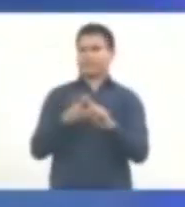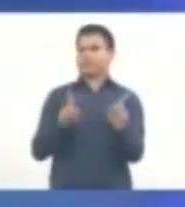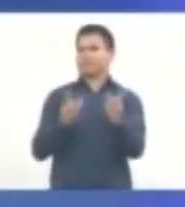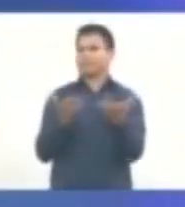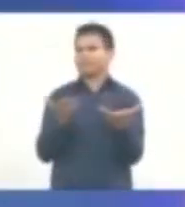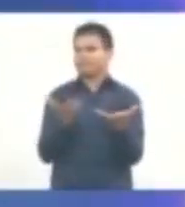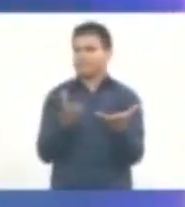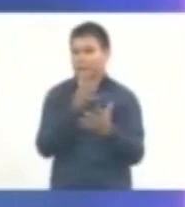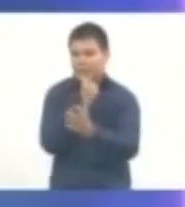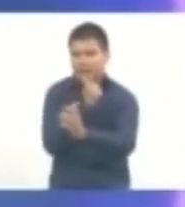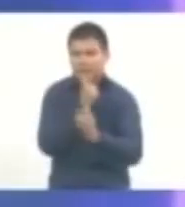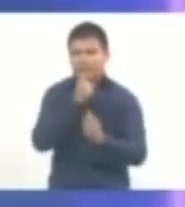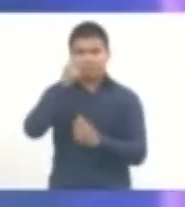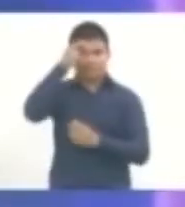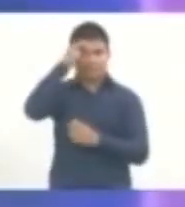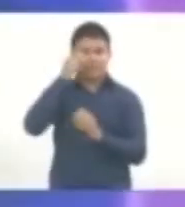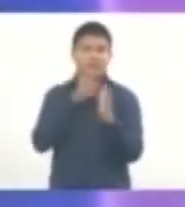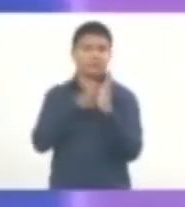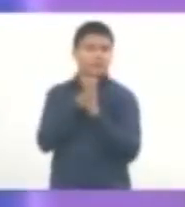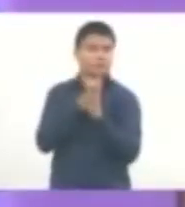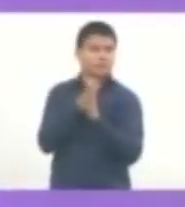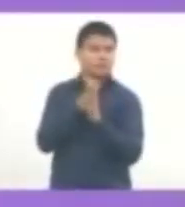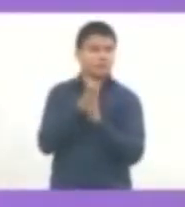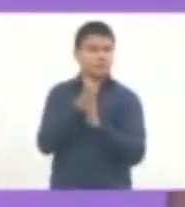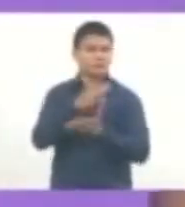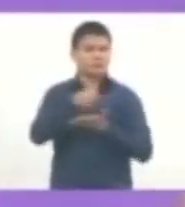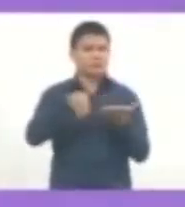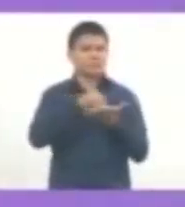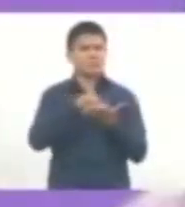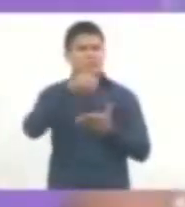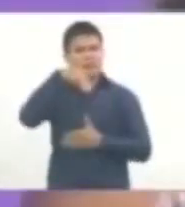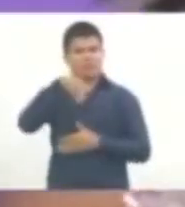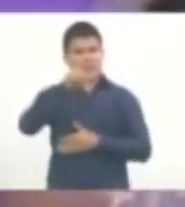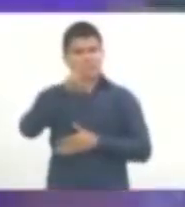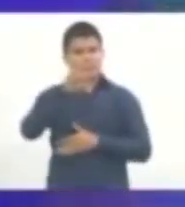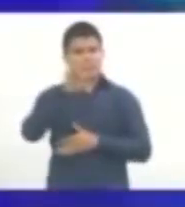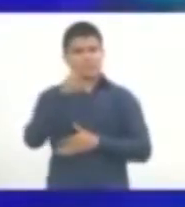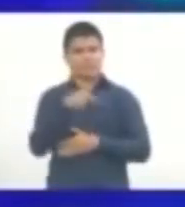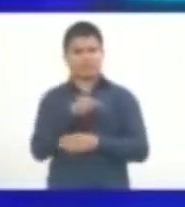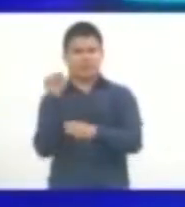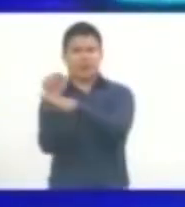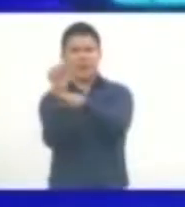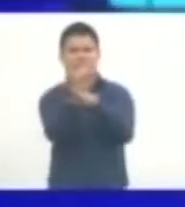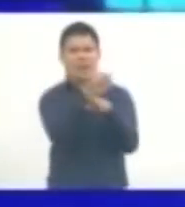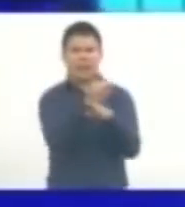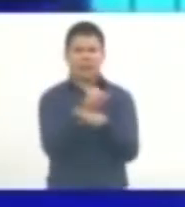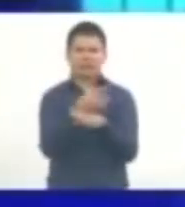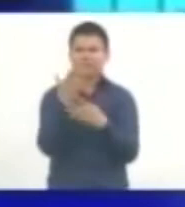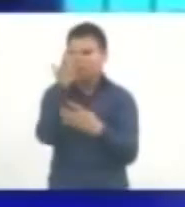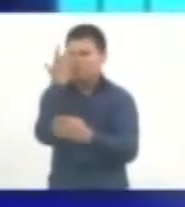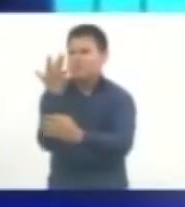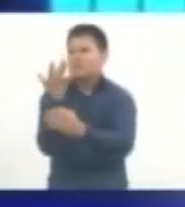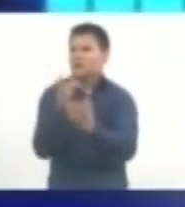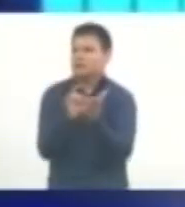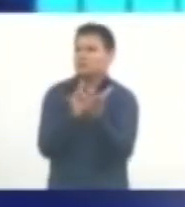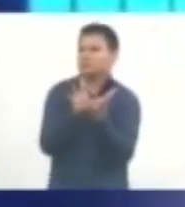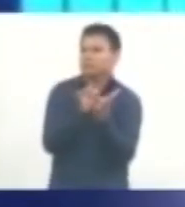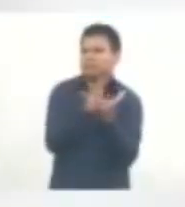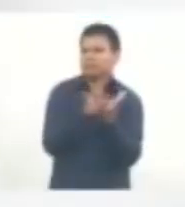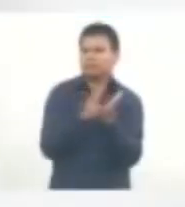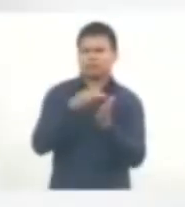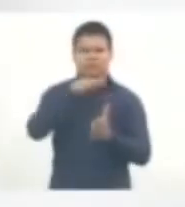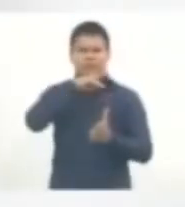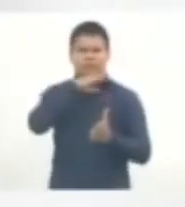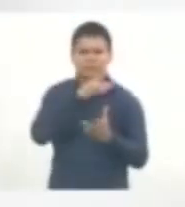redes sociales. La representante del departamento, Marta Martínez, fue criticada por sus trinos, en los que hay palabras grotescas,